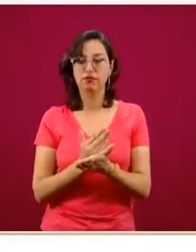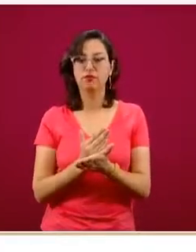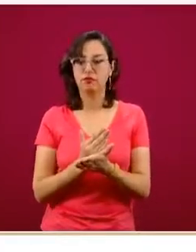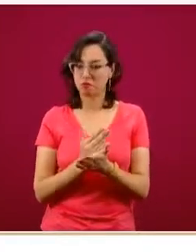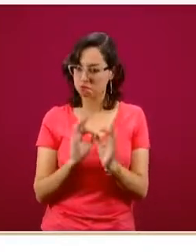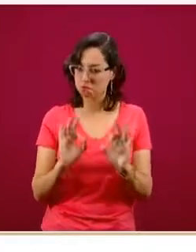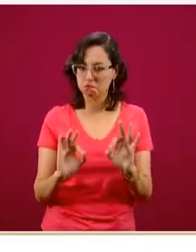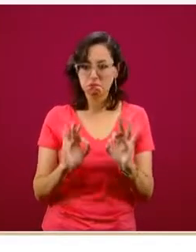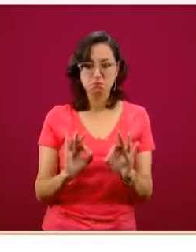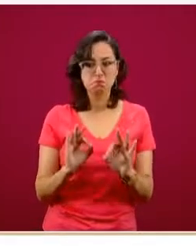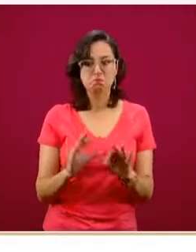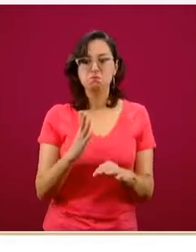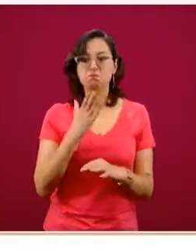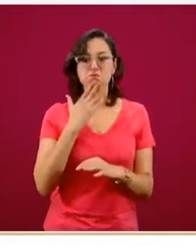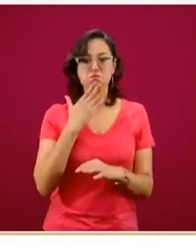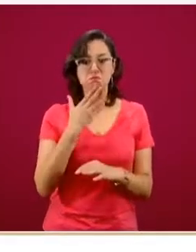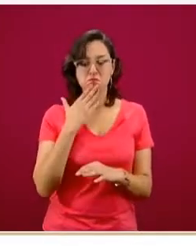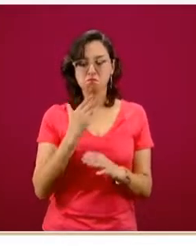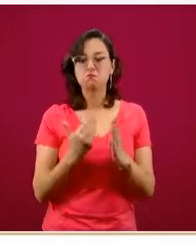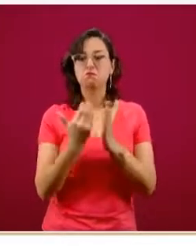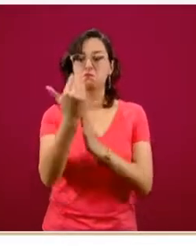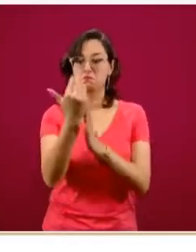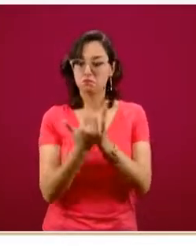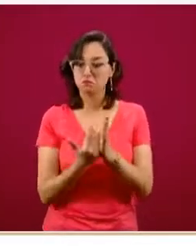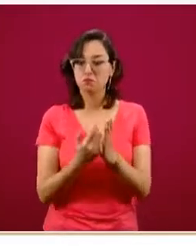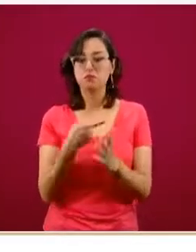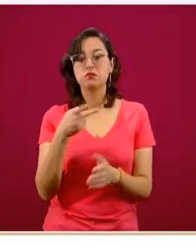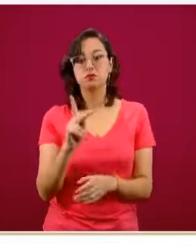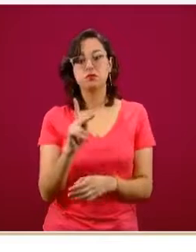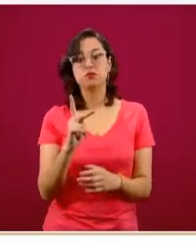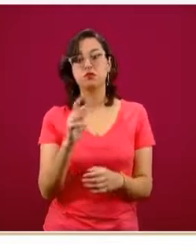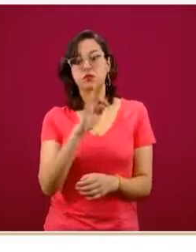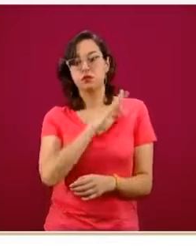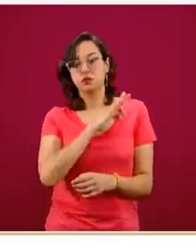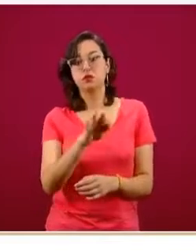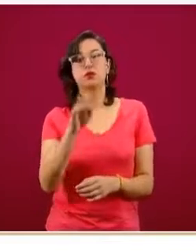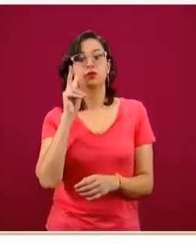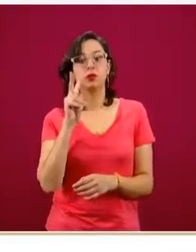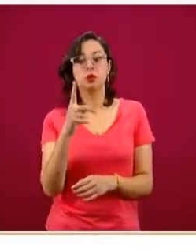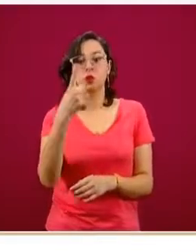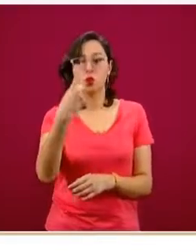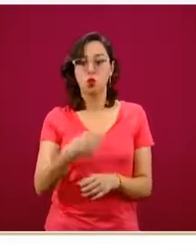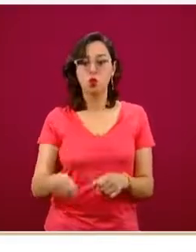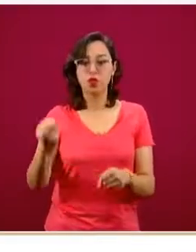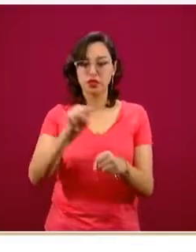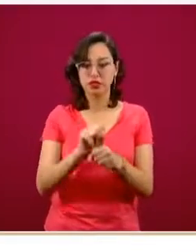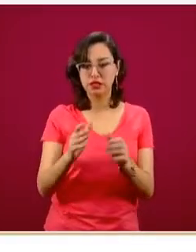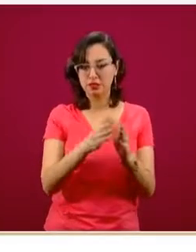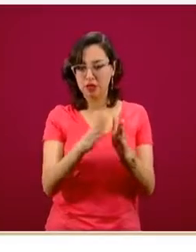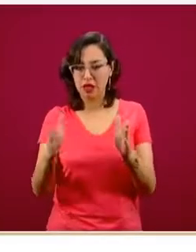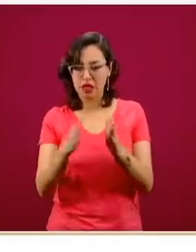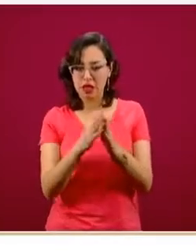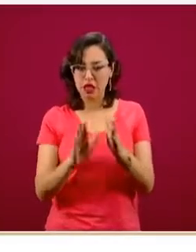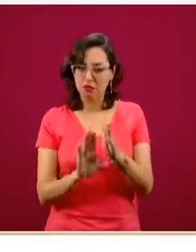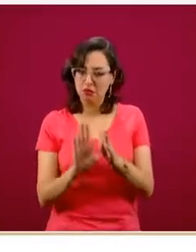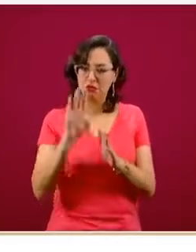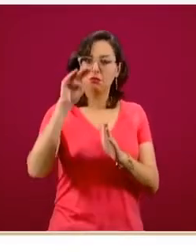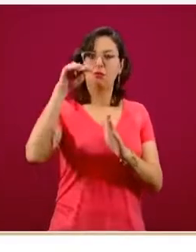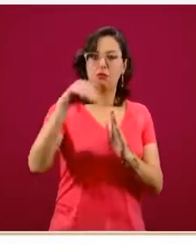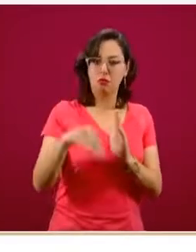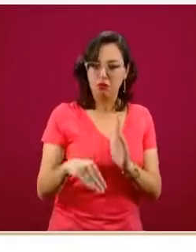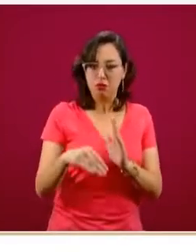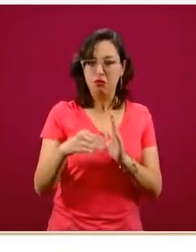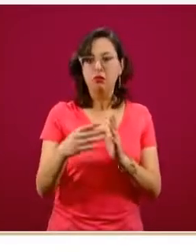bastante aceptables los números, aunque también, como pueden observar, en esa semana hay un pico de